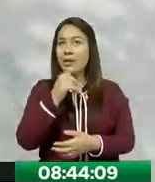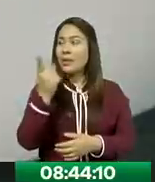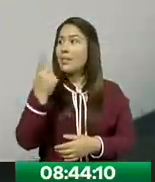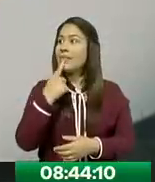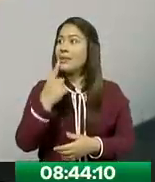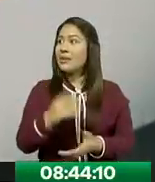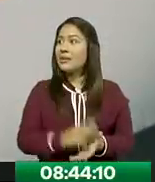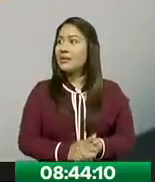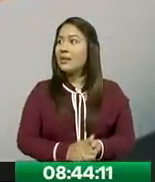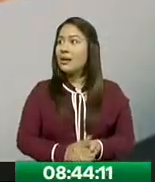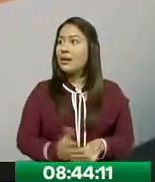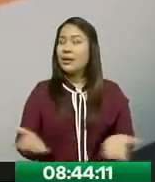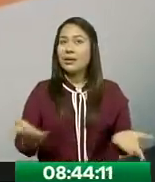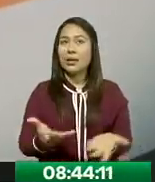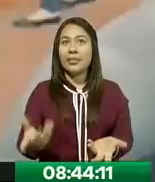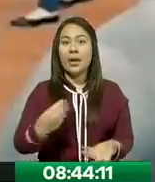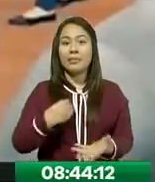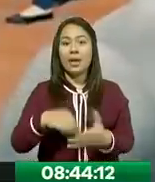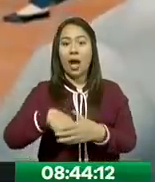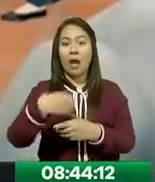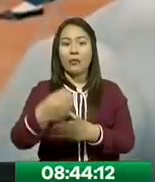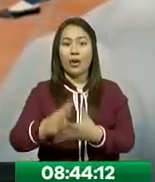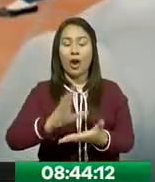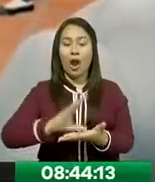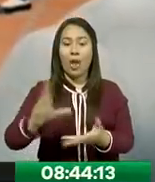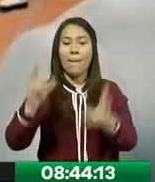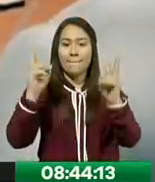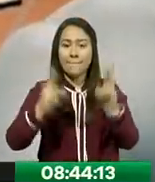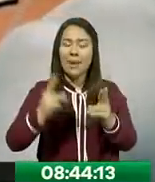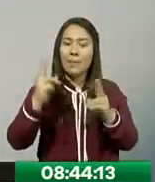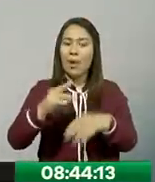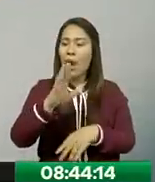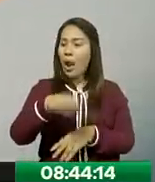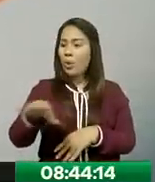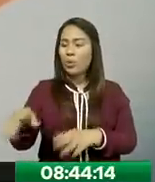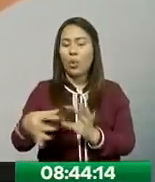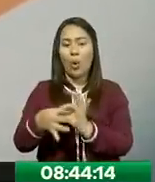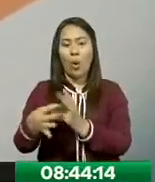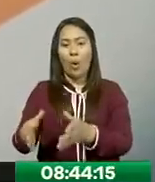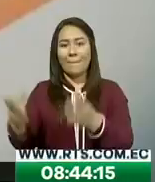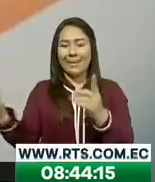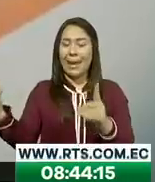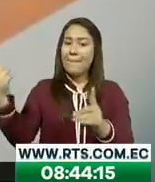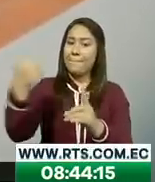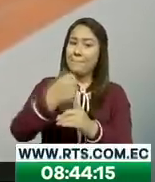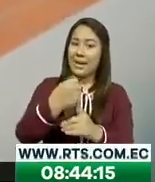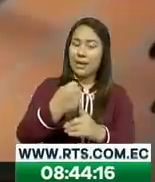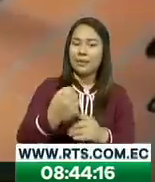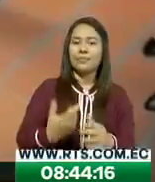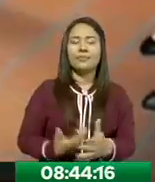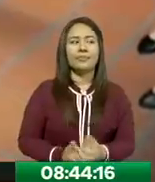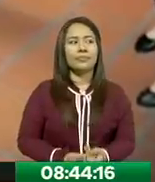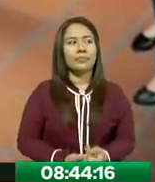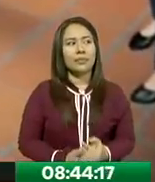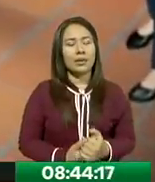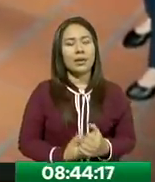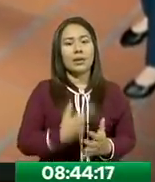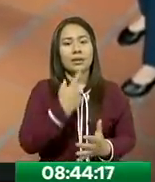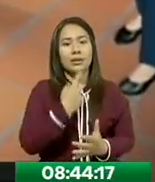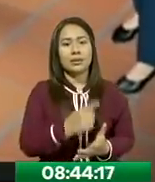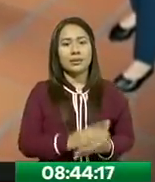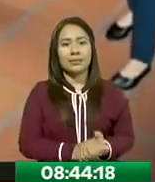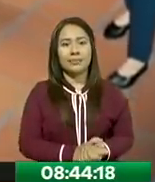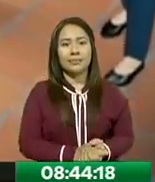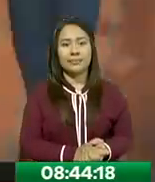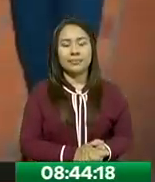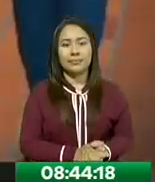años de edad salió de clases y otro alumno del mismo colegio lo esperaba para golpearlo. En la esquina se encontraba este joven